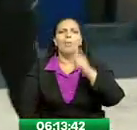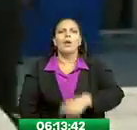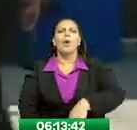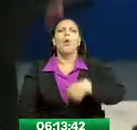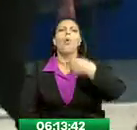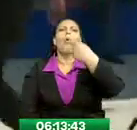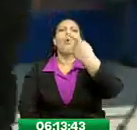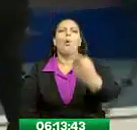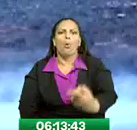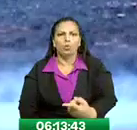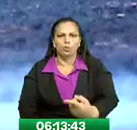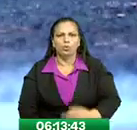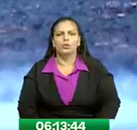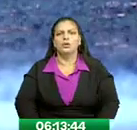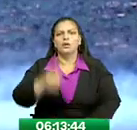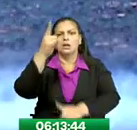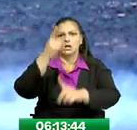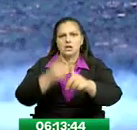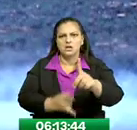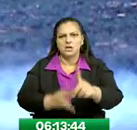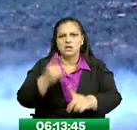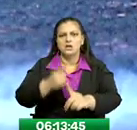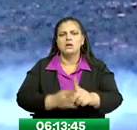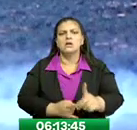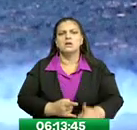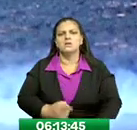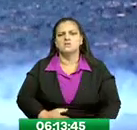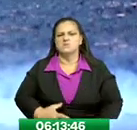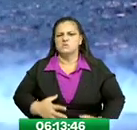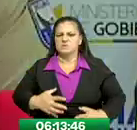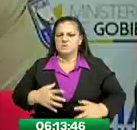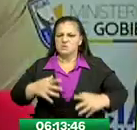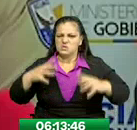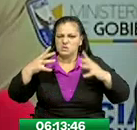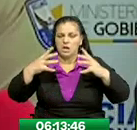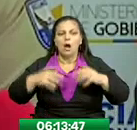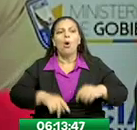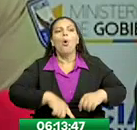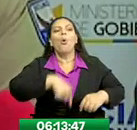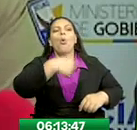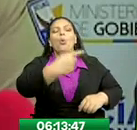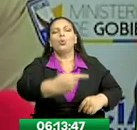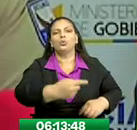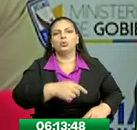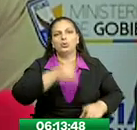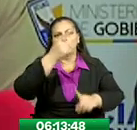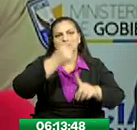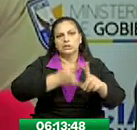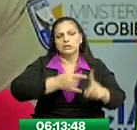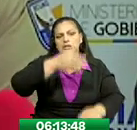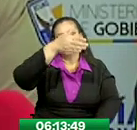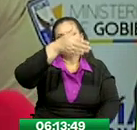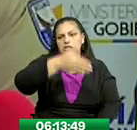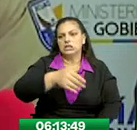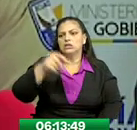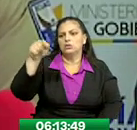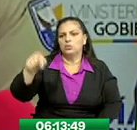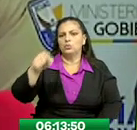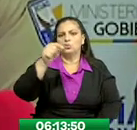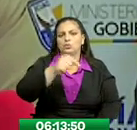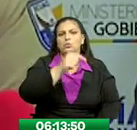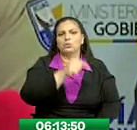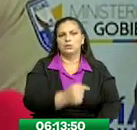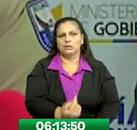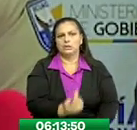y Chiquilín reciben aval al personal policial de la DINASED, donde resulta herido un servidor policial de esta